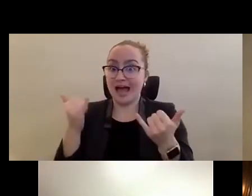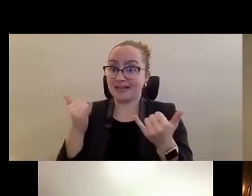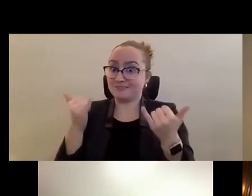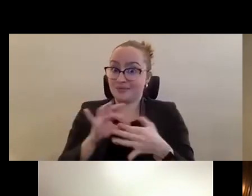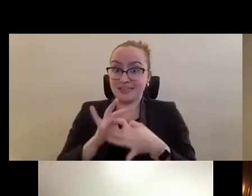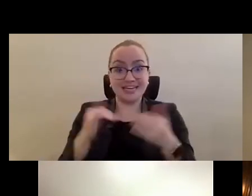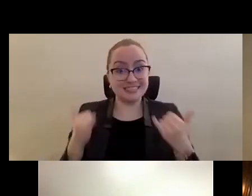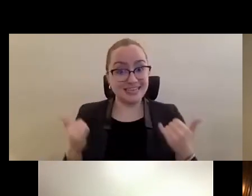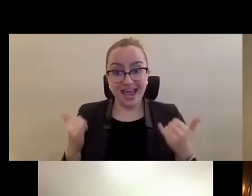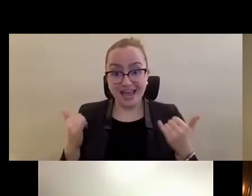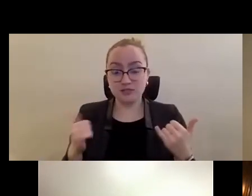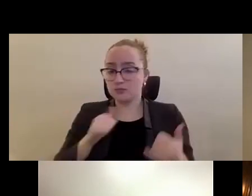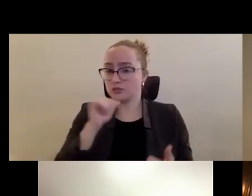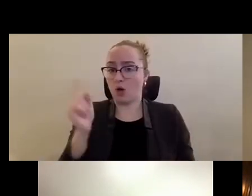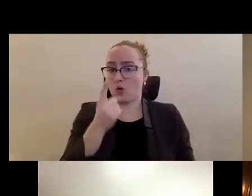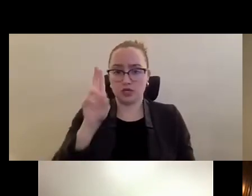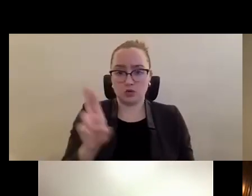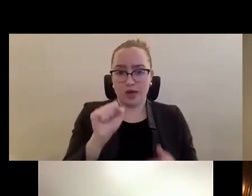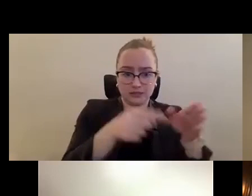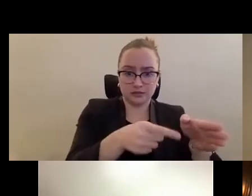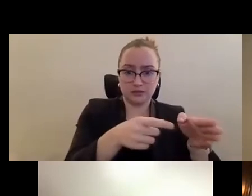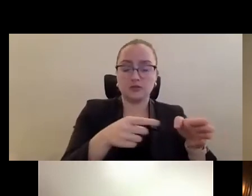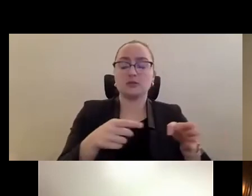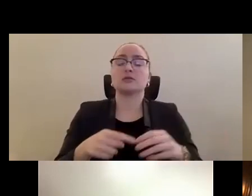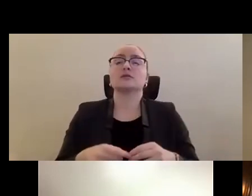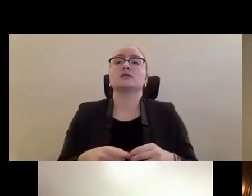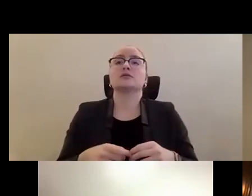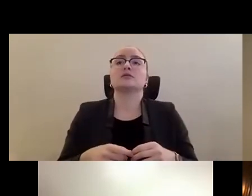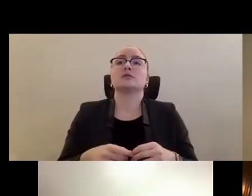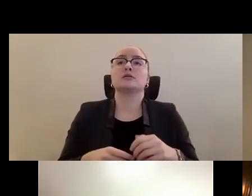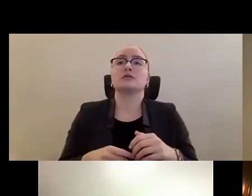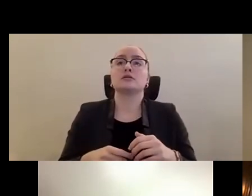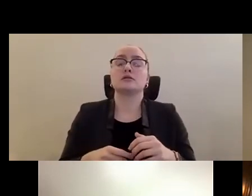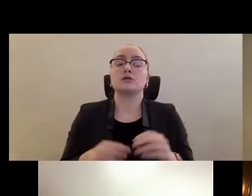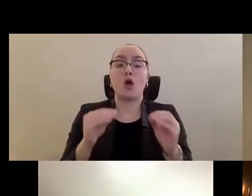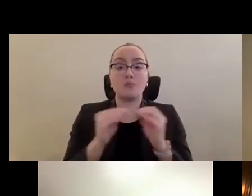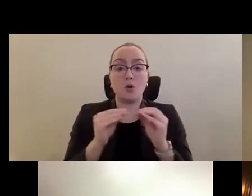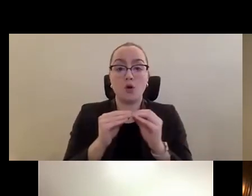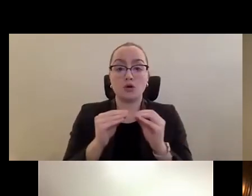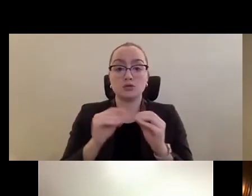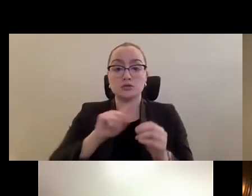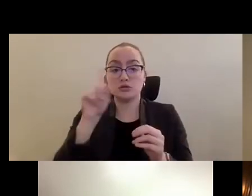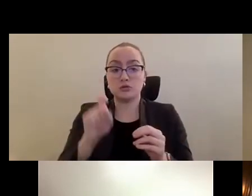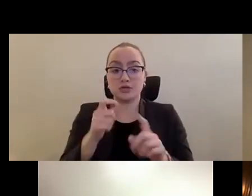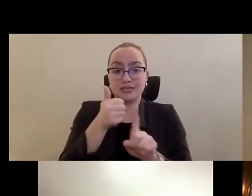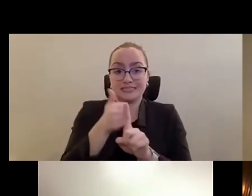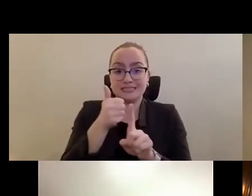y vemos que no es solo Estados Unidos que está interviniendo de esa manera. Pero para